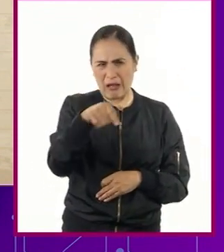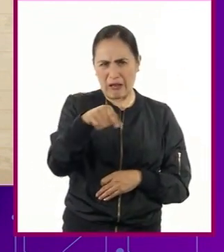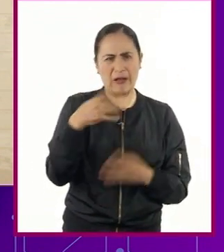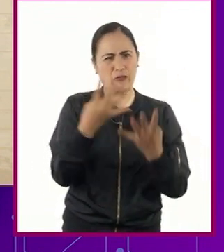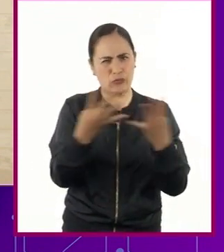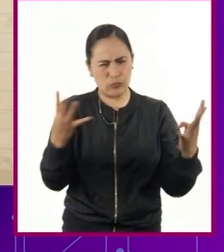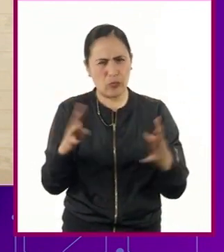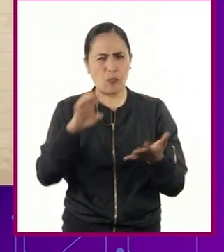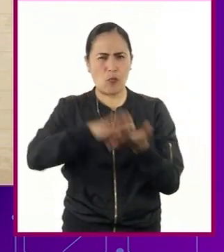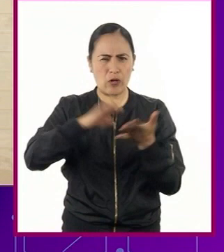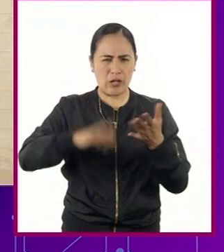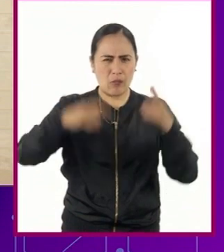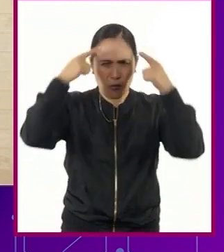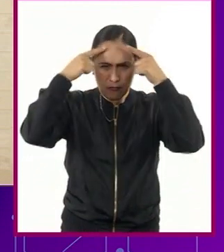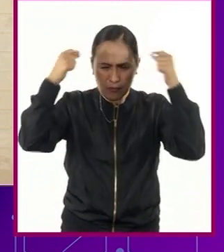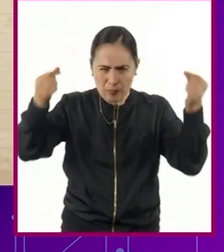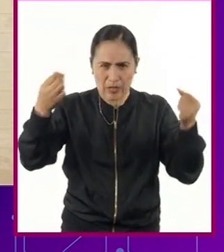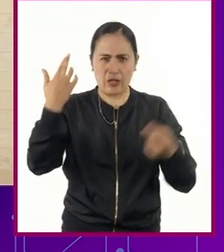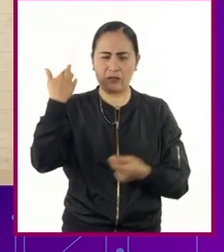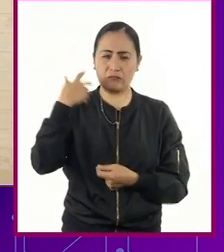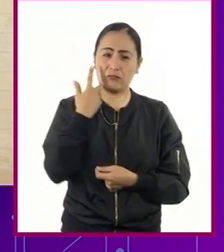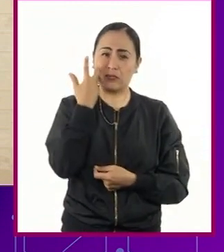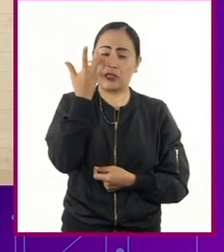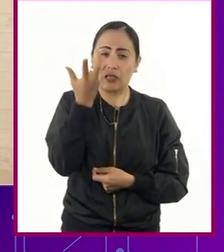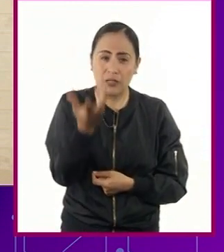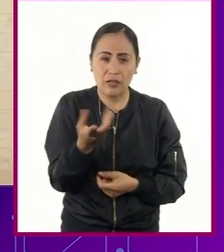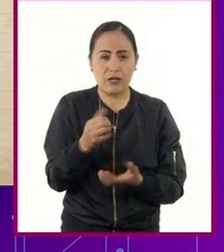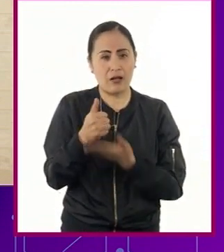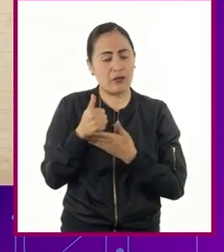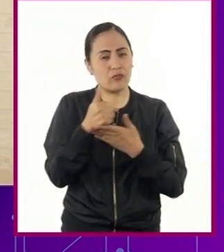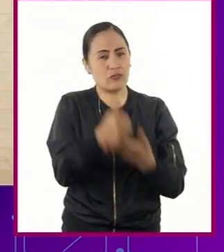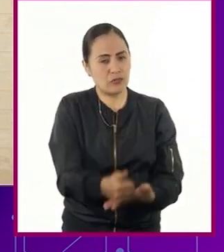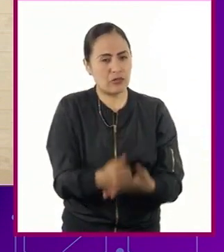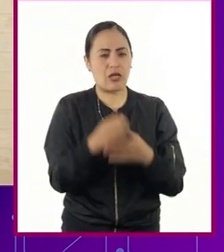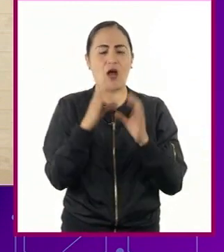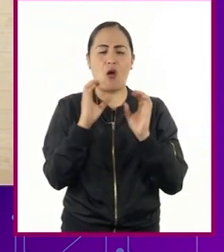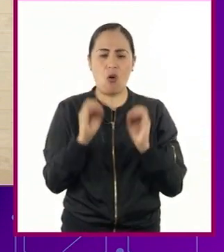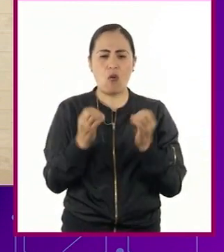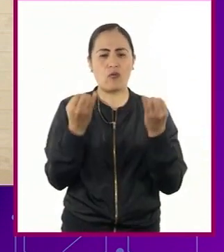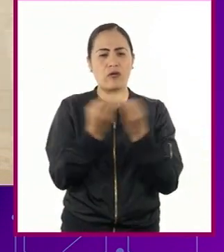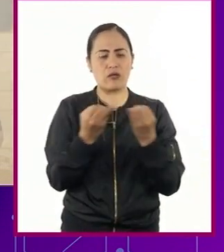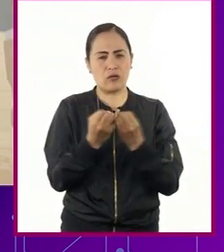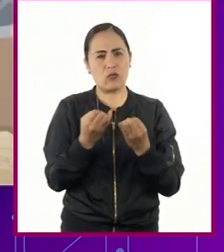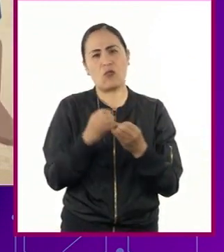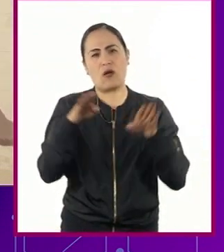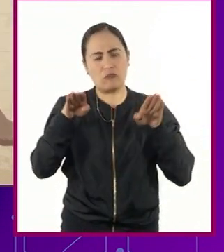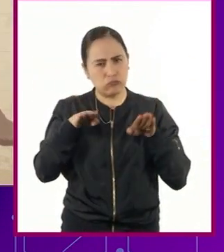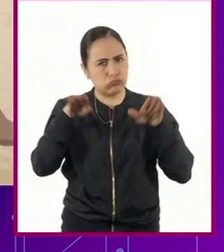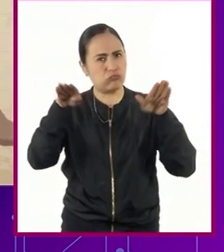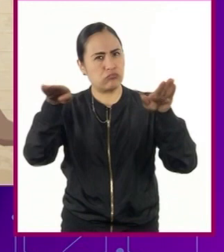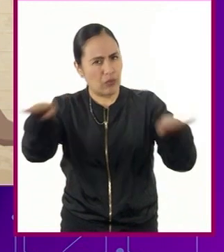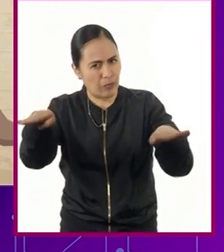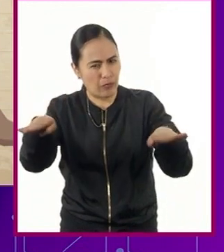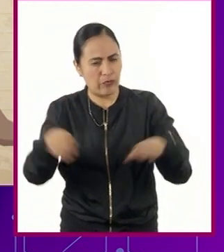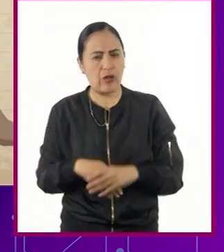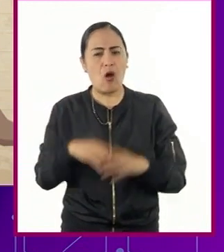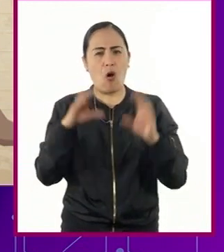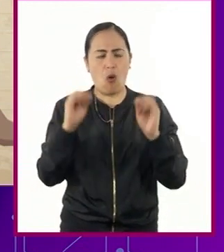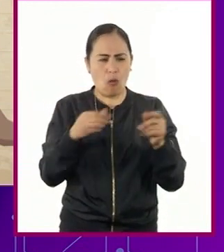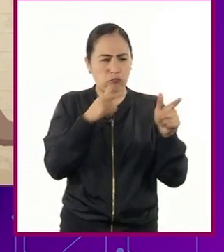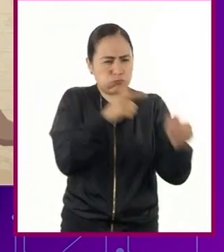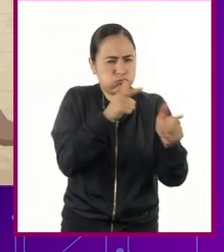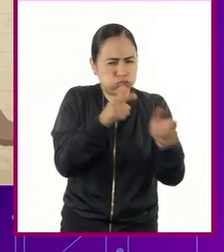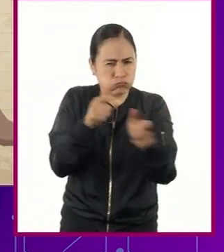como enfermeras y voluntarias, o bien dedicadas al abastecimiento militar. Incluso llegaron a ser